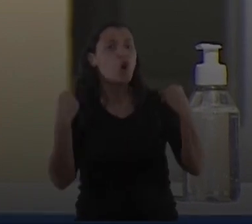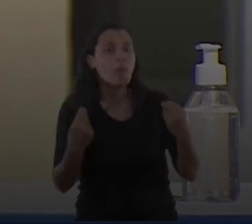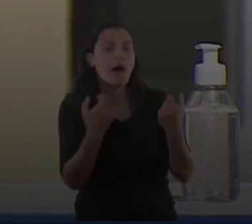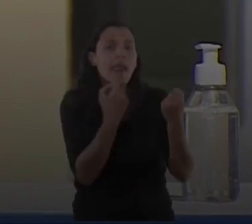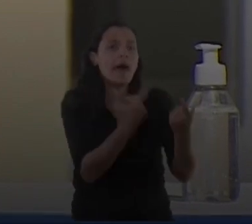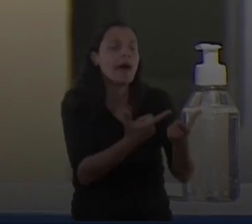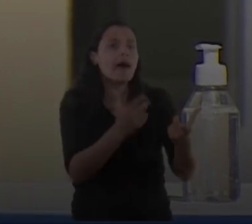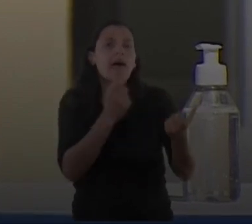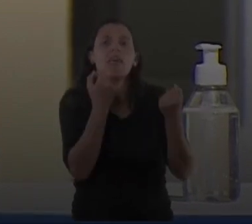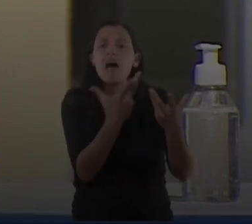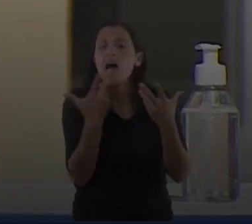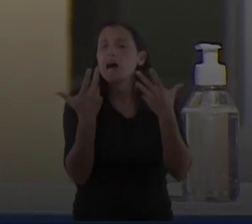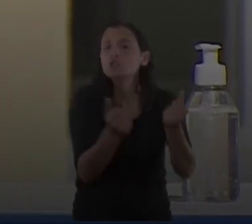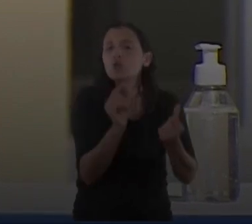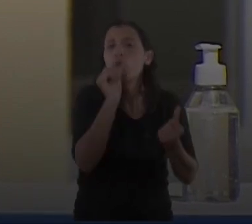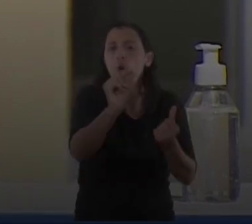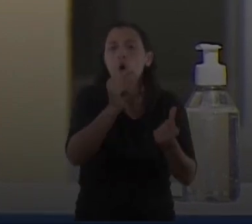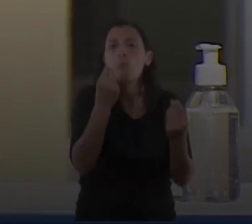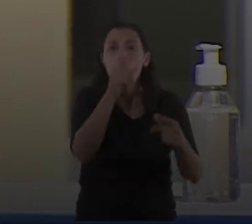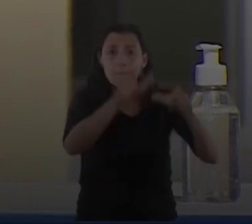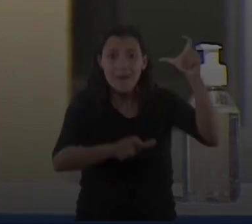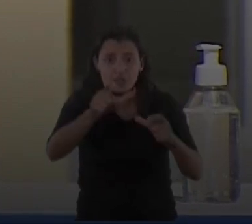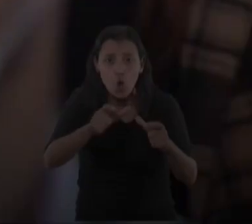angustia que la pobreza genera.